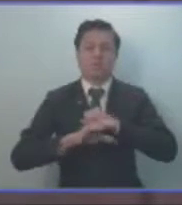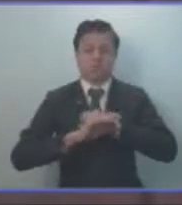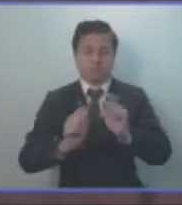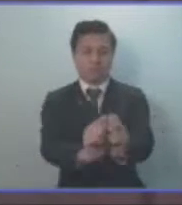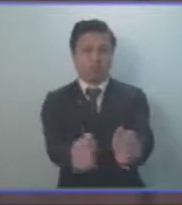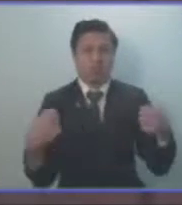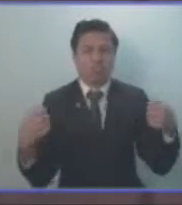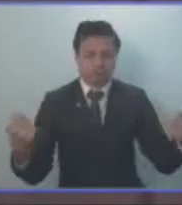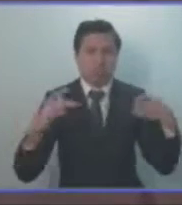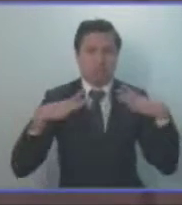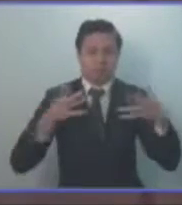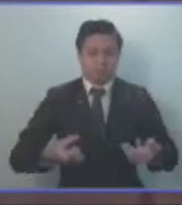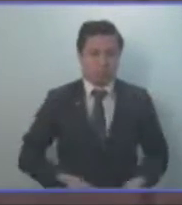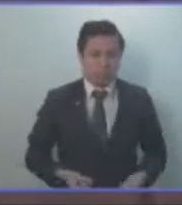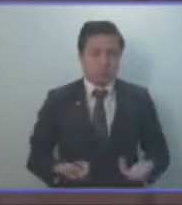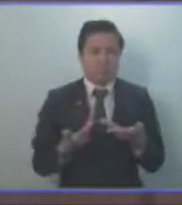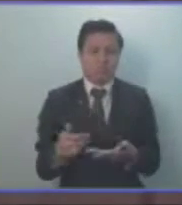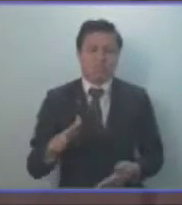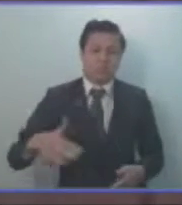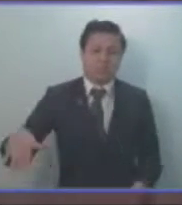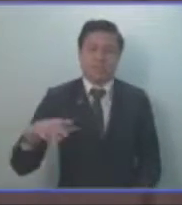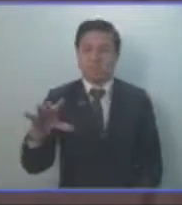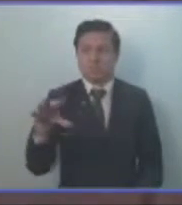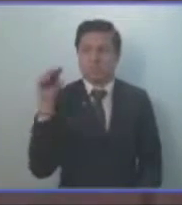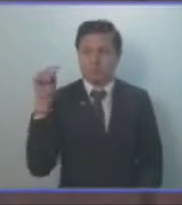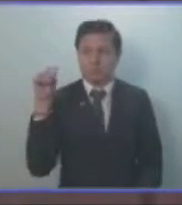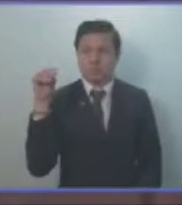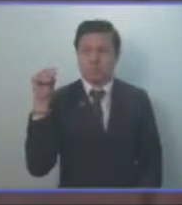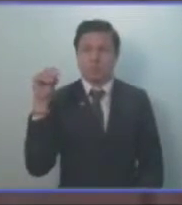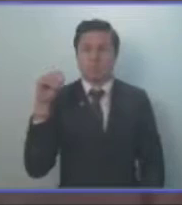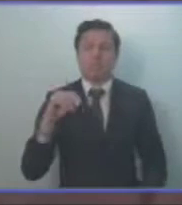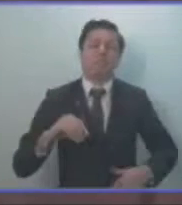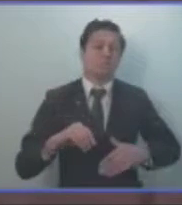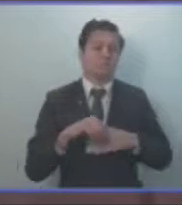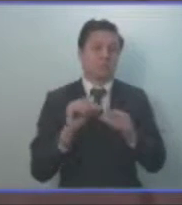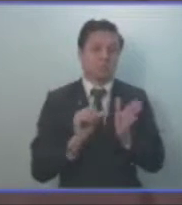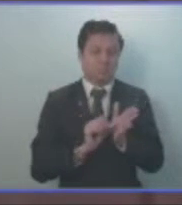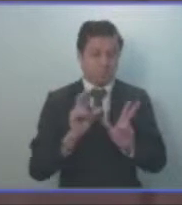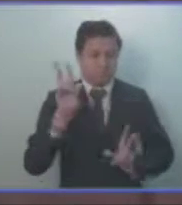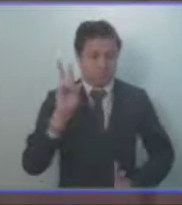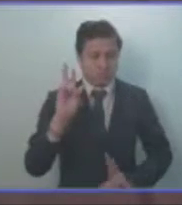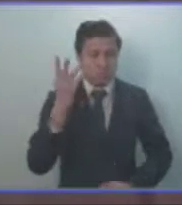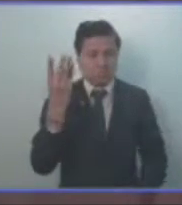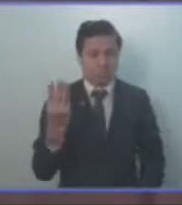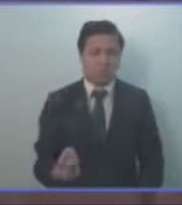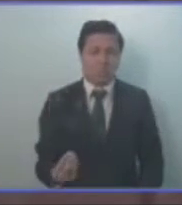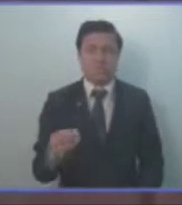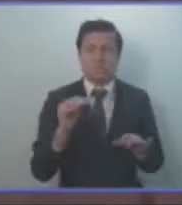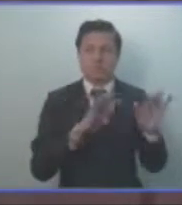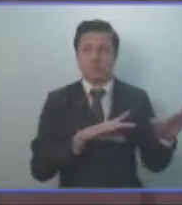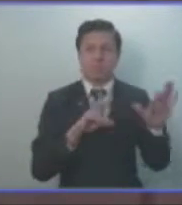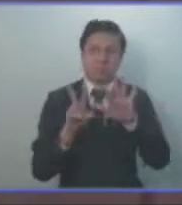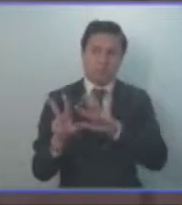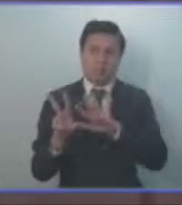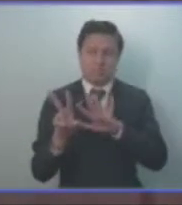en el Diario Oficial, dado en el Salón Azul del Palacio Legislativo San Salvador a los 17 días del mes de